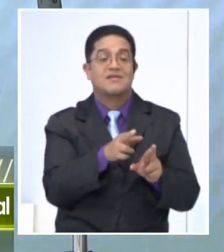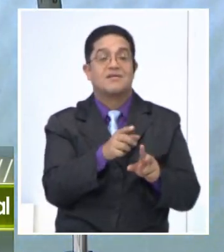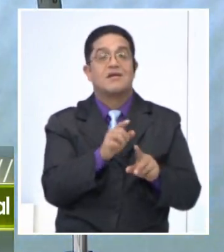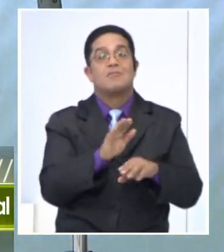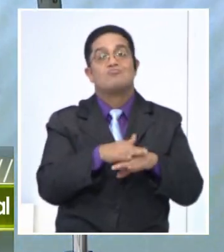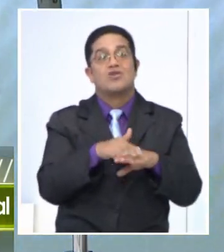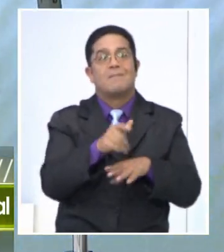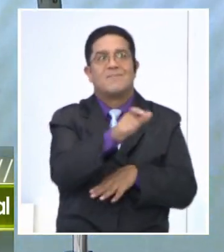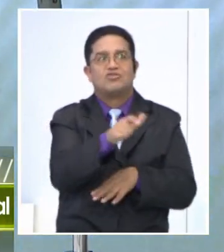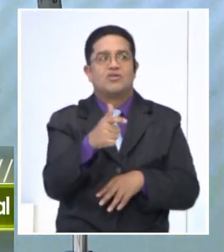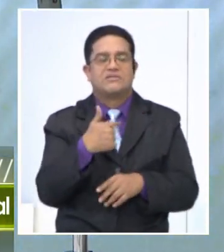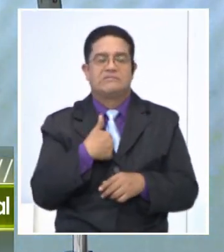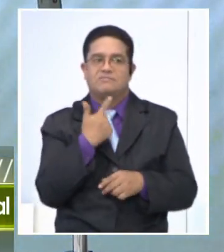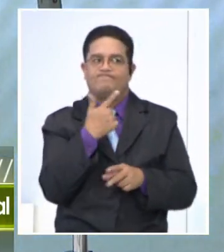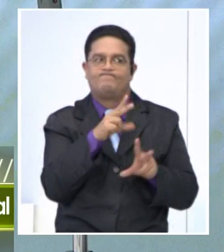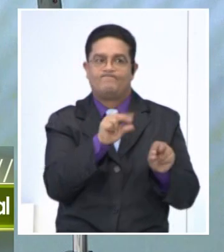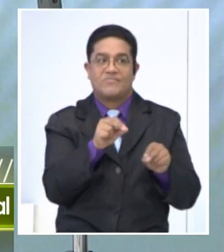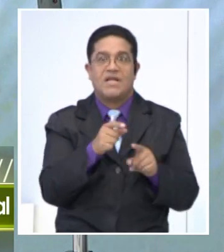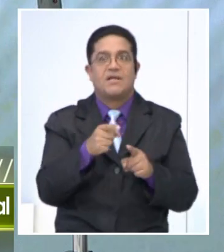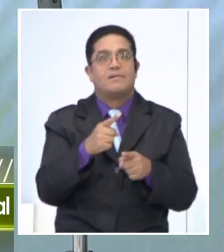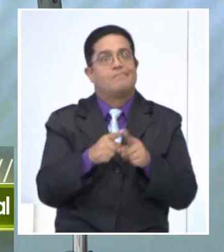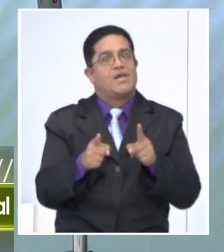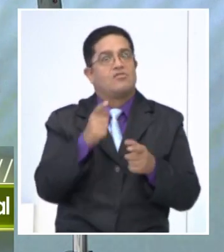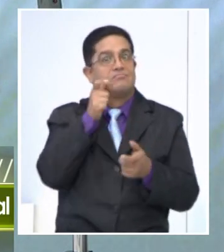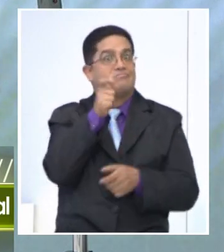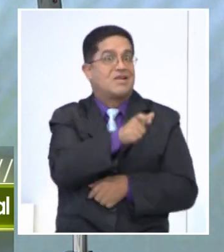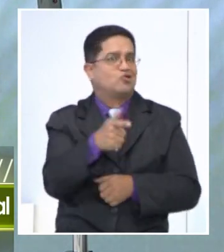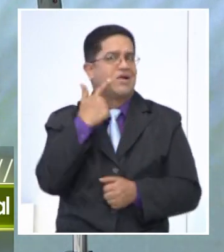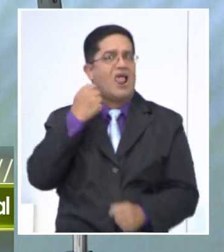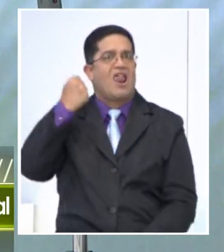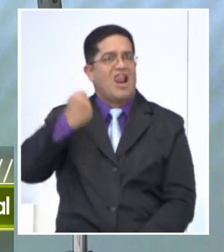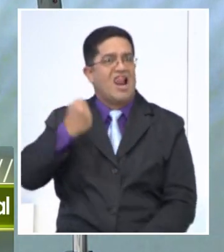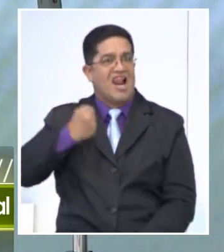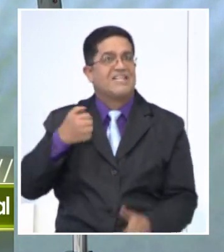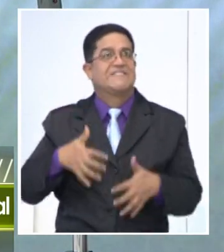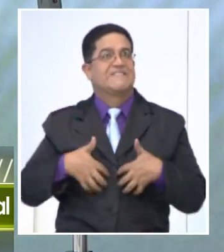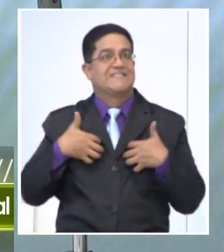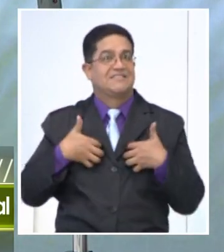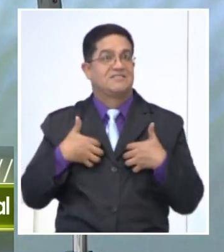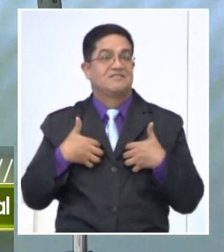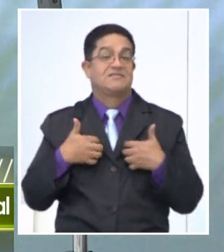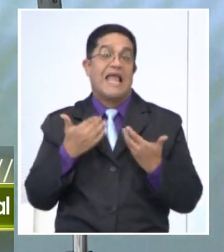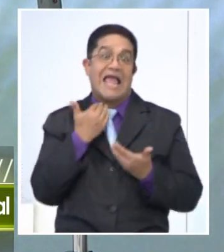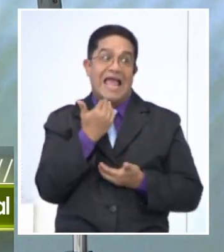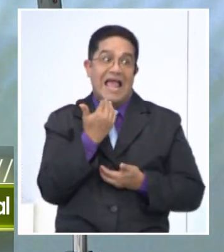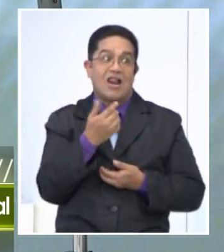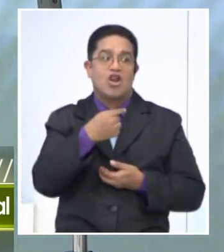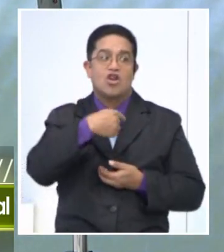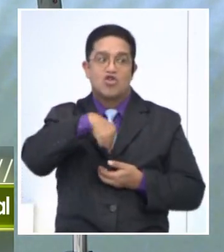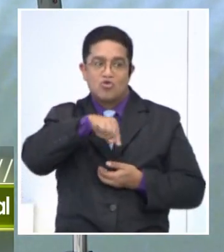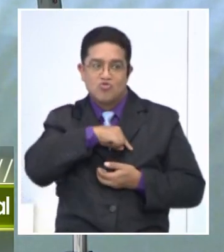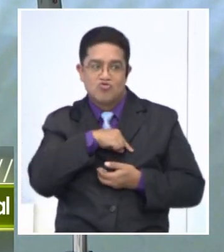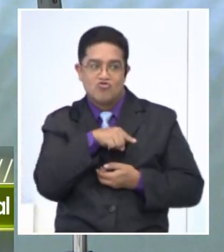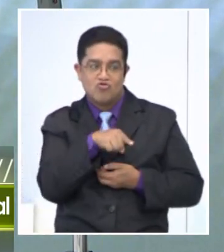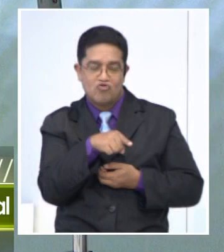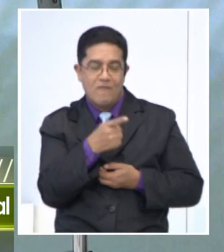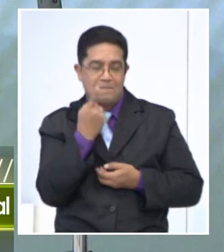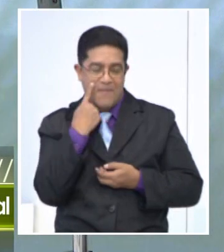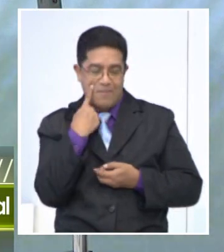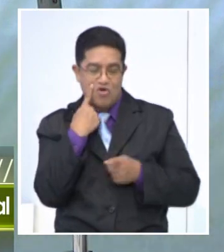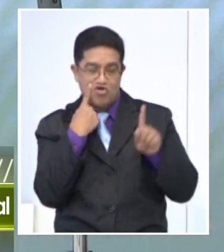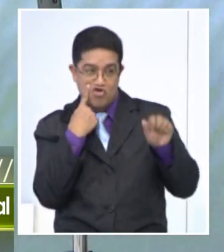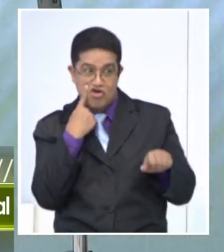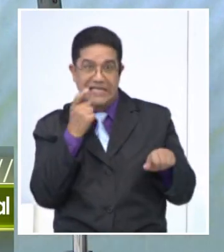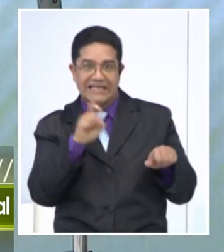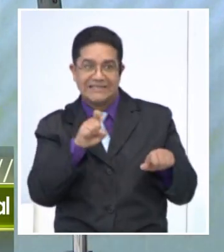se moleste, ¿no? Ujú. ¿Por qué? Porque una cosa es lo que él quiere y otra cosa es lo que nosotros como médicos sabemos que es lo que necesita y